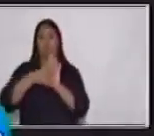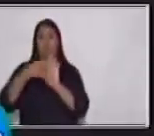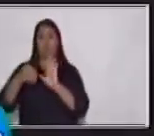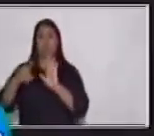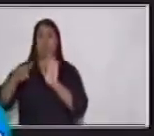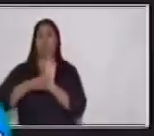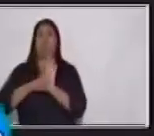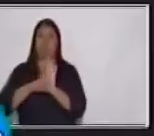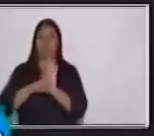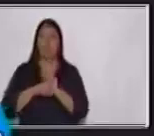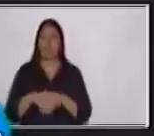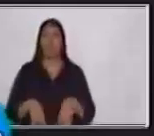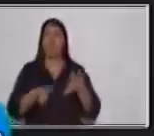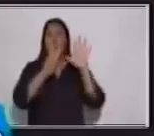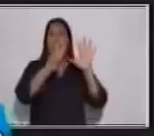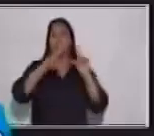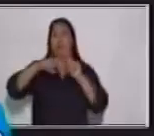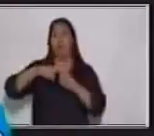10,